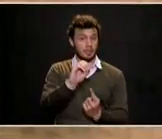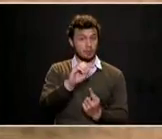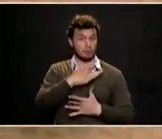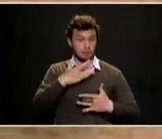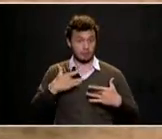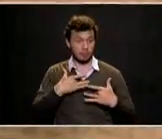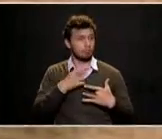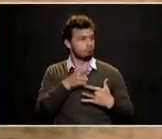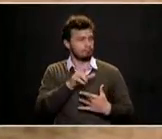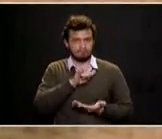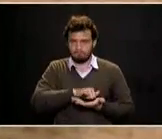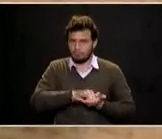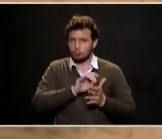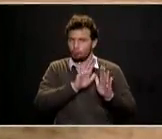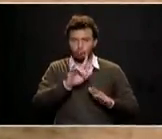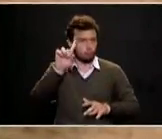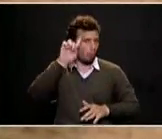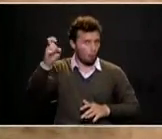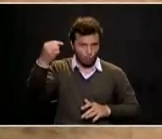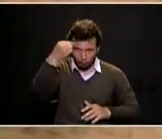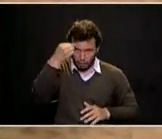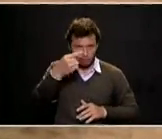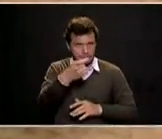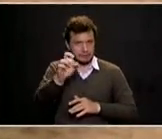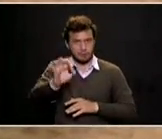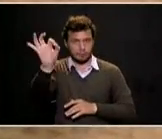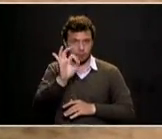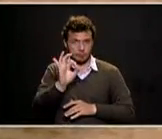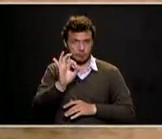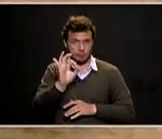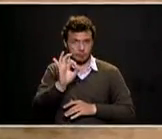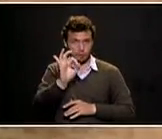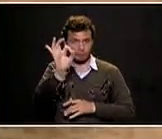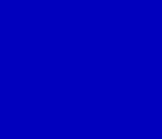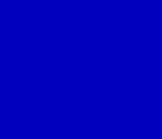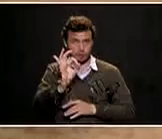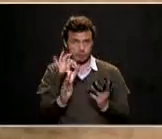vamos a trabajar por la dignidad de los prestadores de servicios